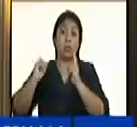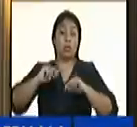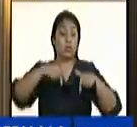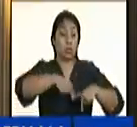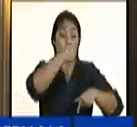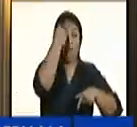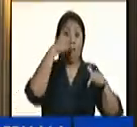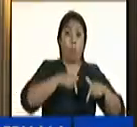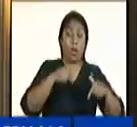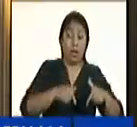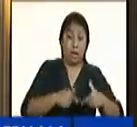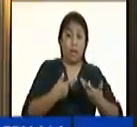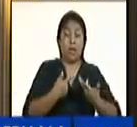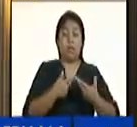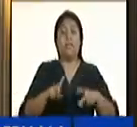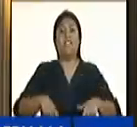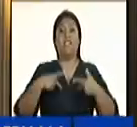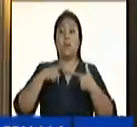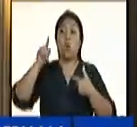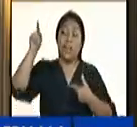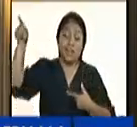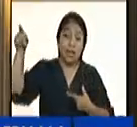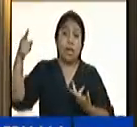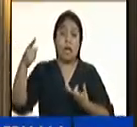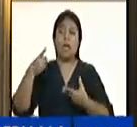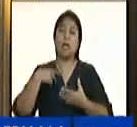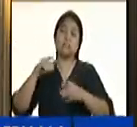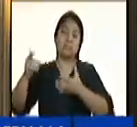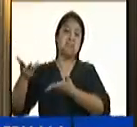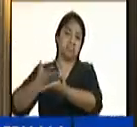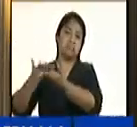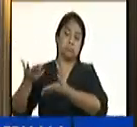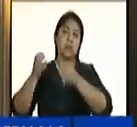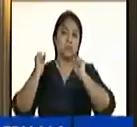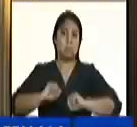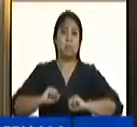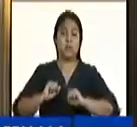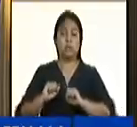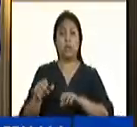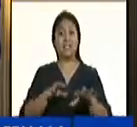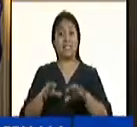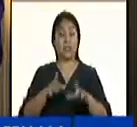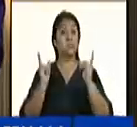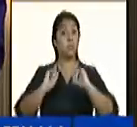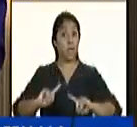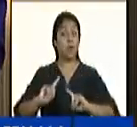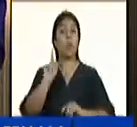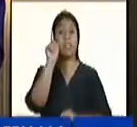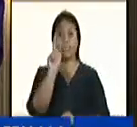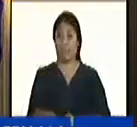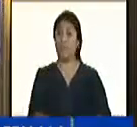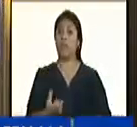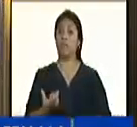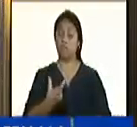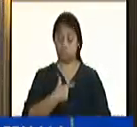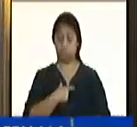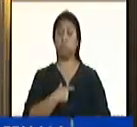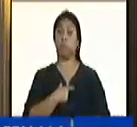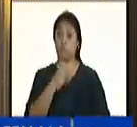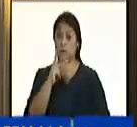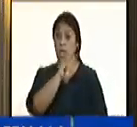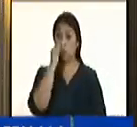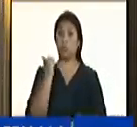empresas o entidades y que deben continuar prestando sus servicios o actividades. Eso sí, debidamente comprobado y